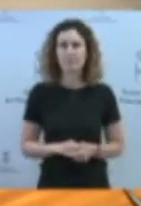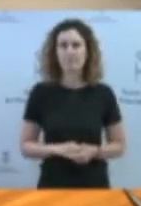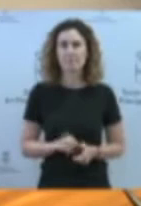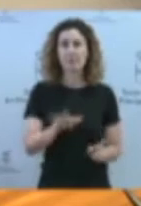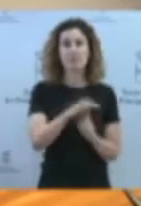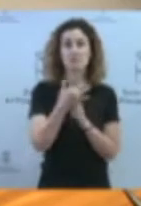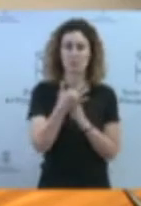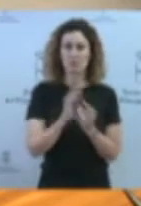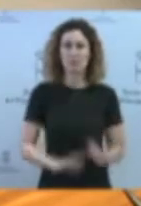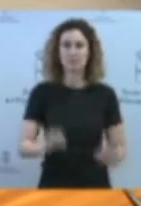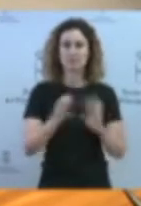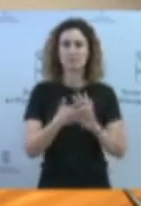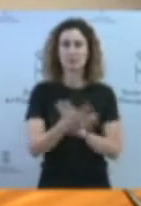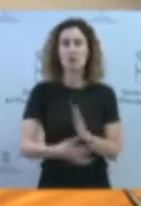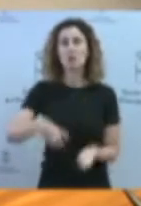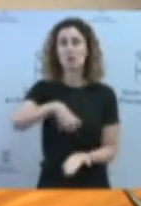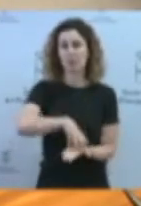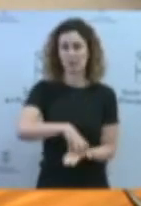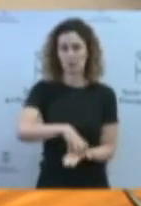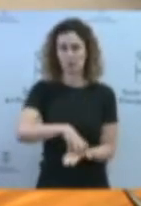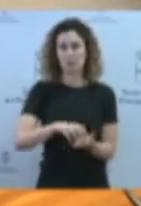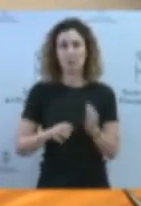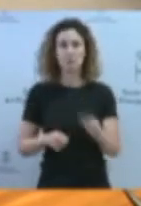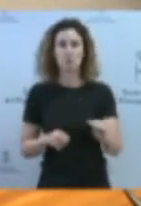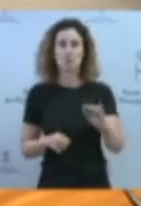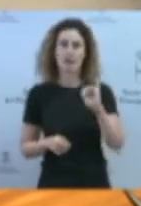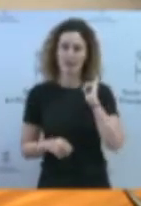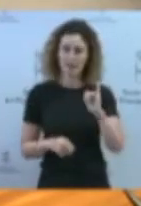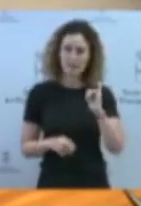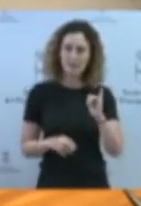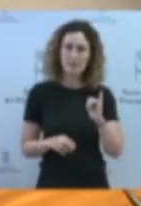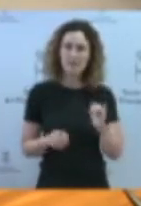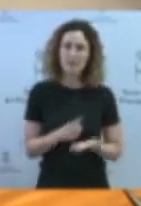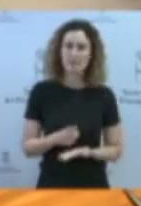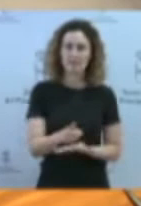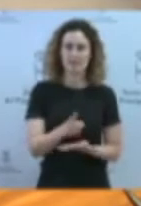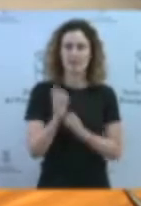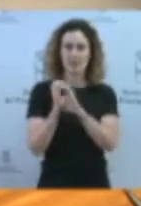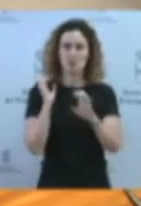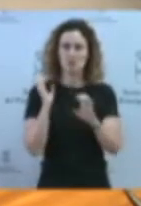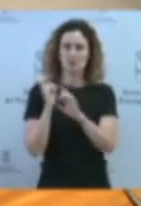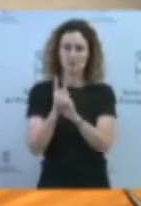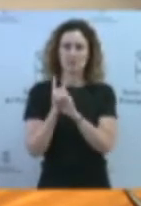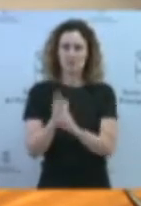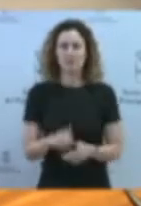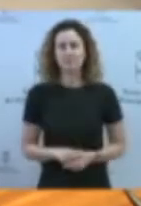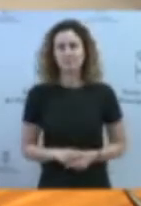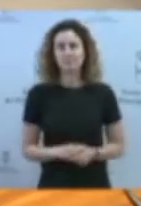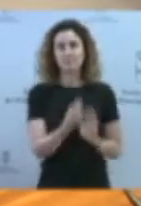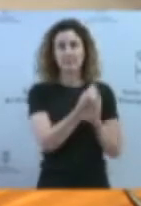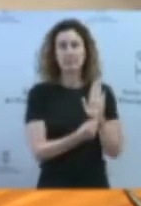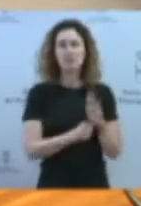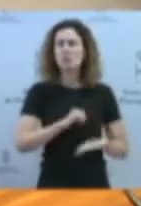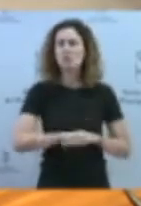comparte las rutas. ¿Qué requisitos cumplía este centro? El centro